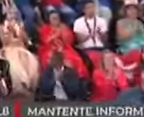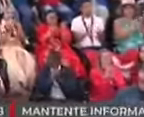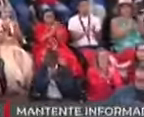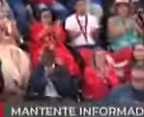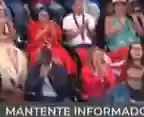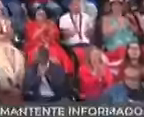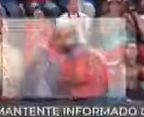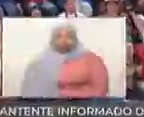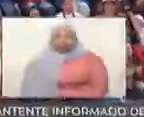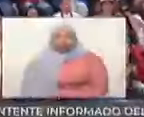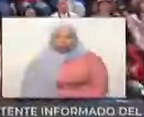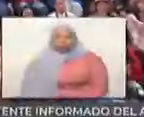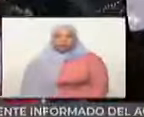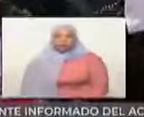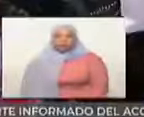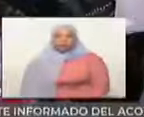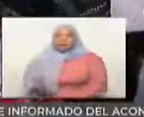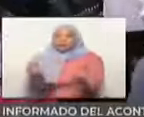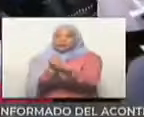Bueno, una jornada